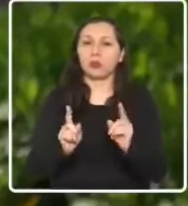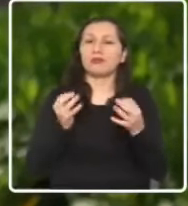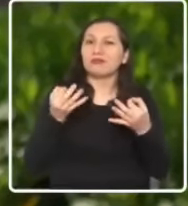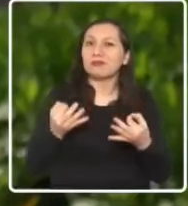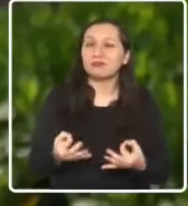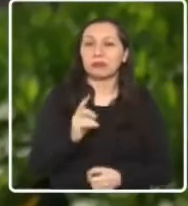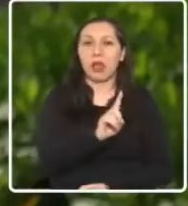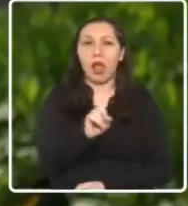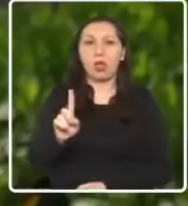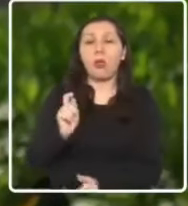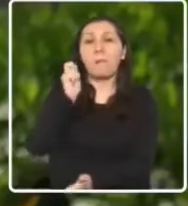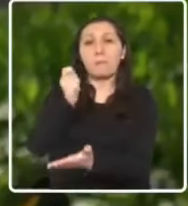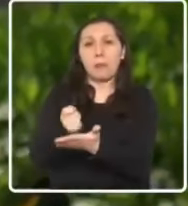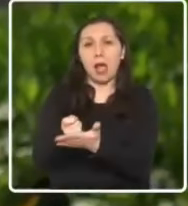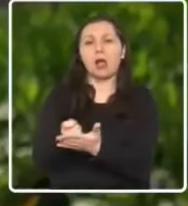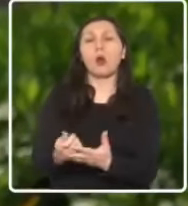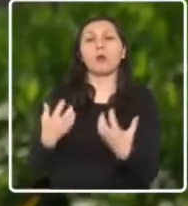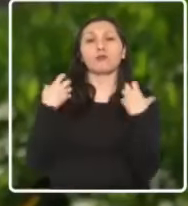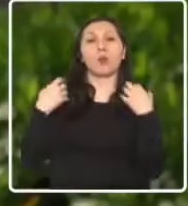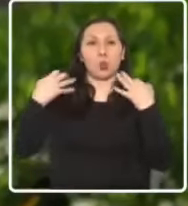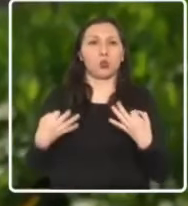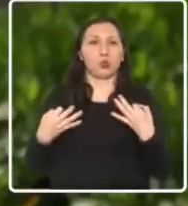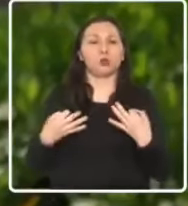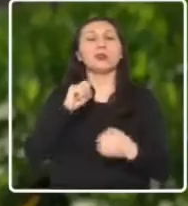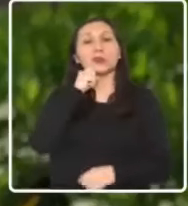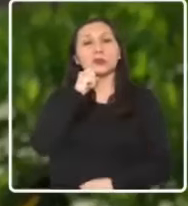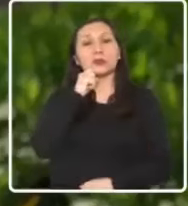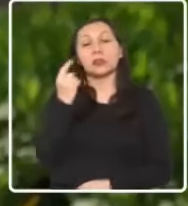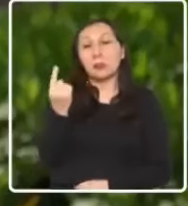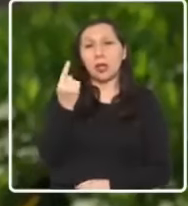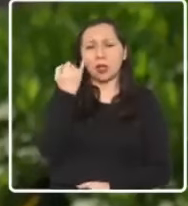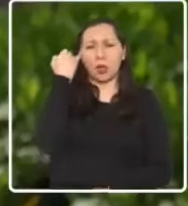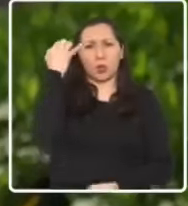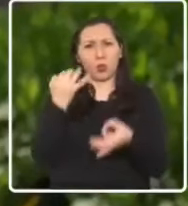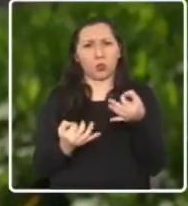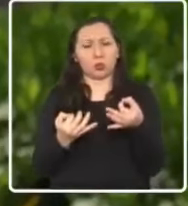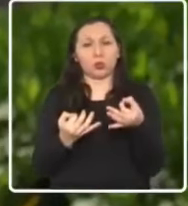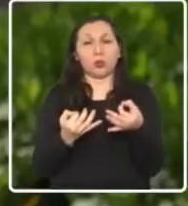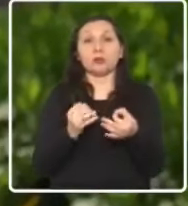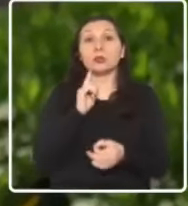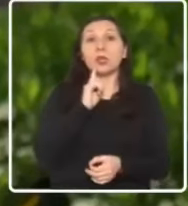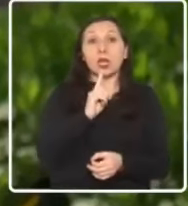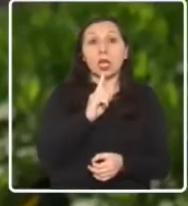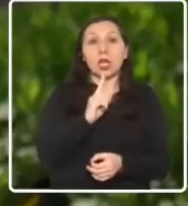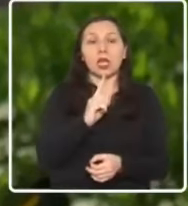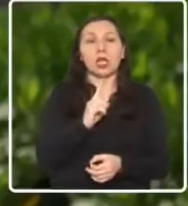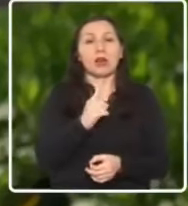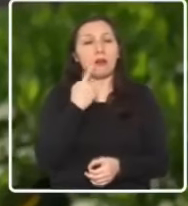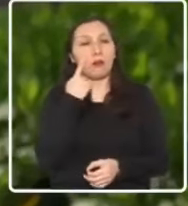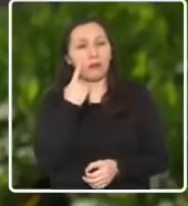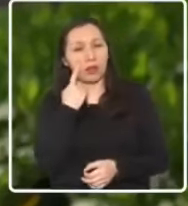que cada uno pague lo que le corresponde, y sintiendo como algo particularmente injusto que quien tiene la